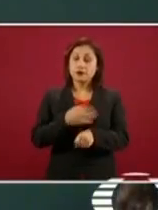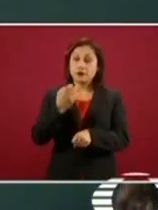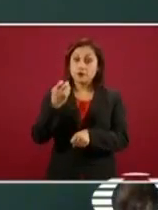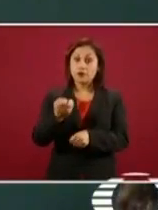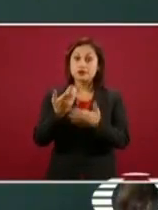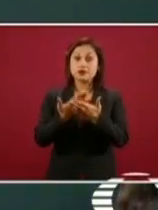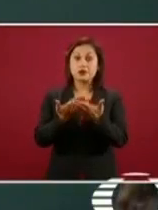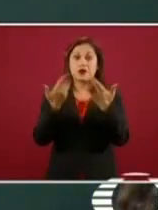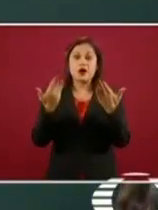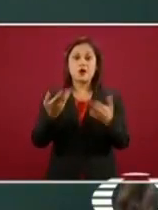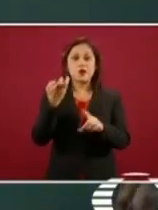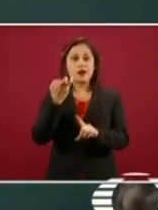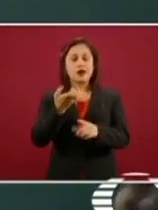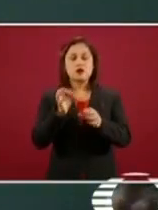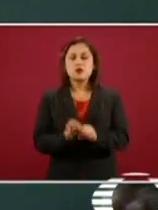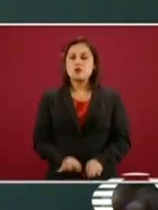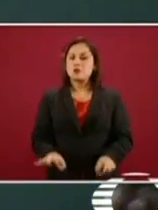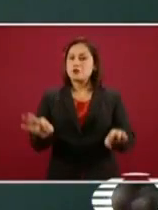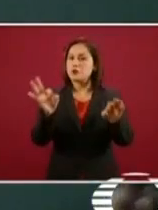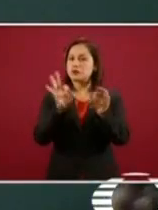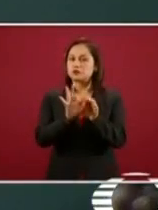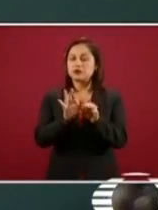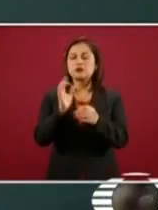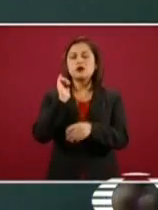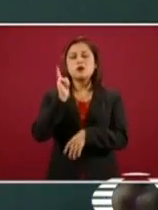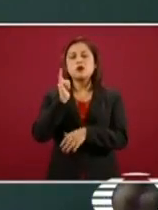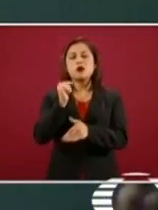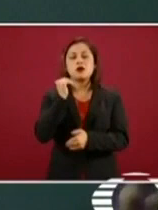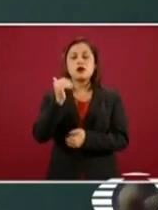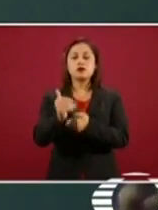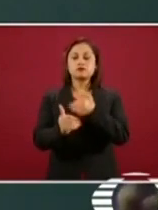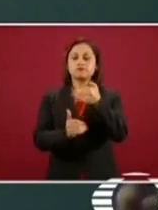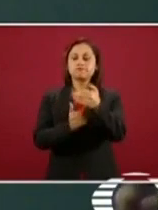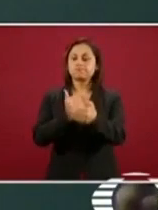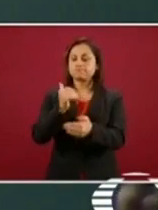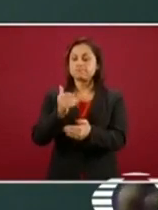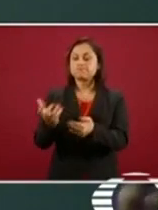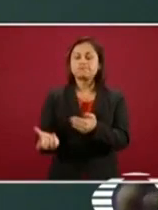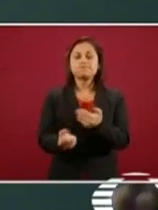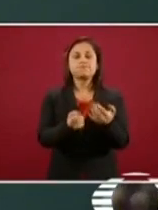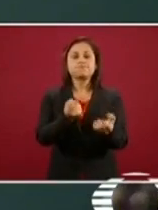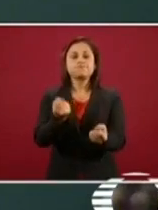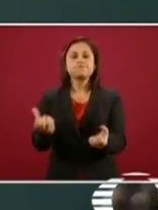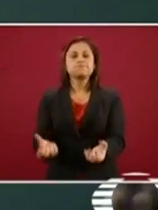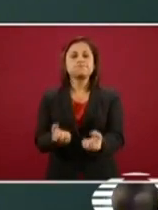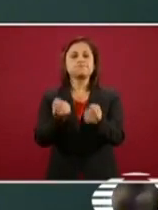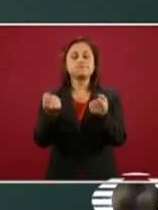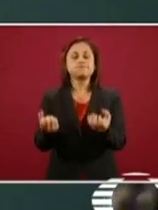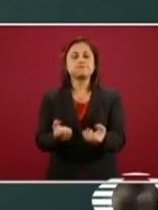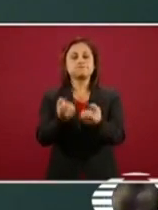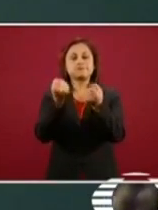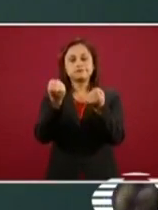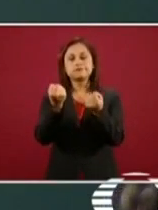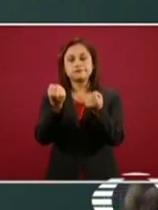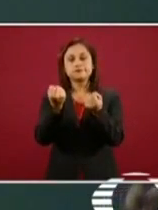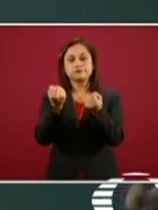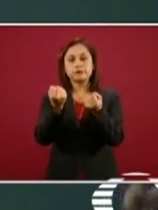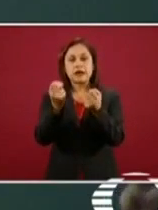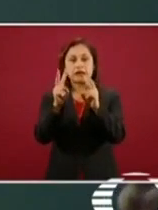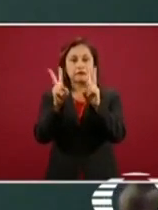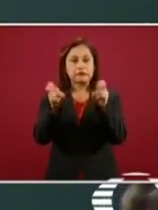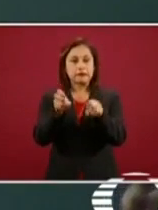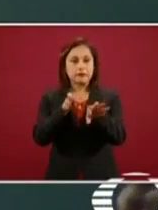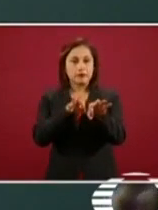Ojalá y sigamos recuperando todo lo que perdió el salario